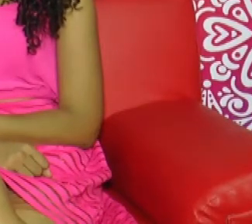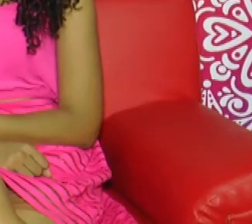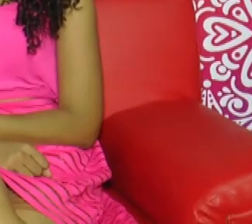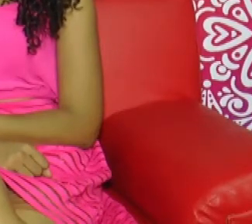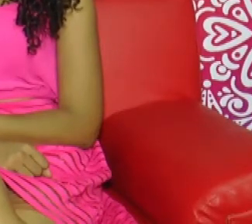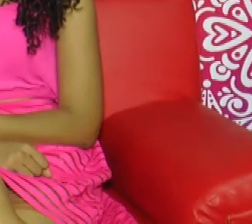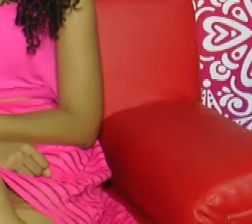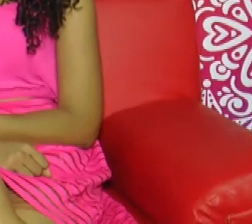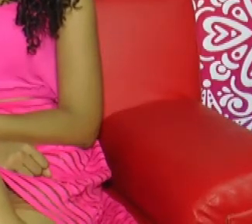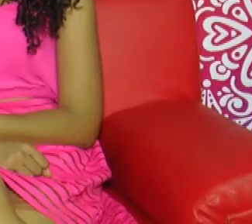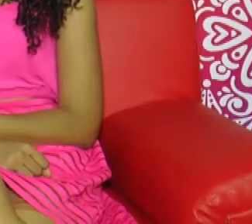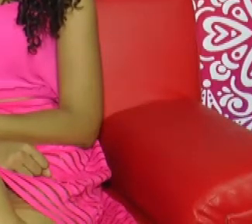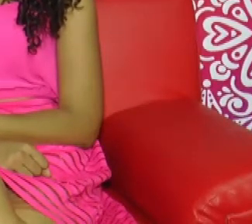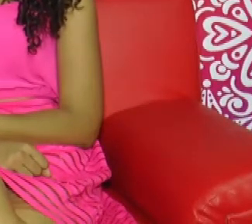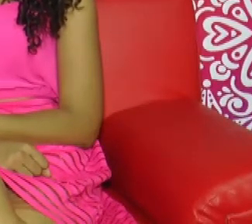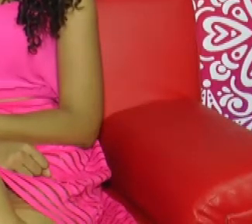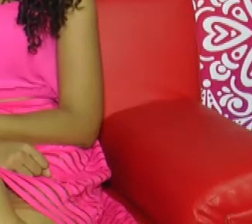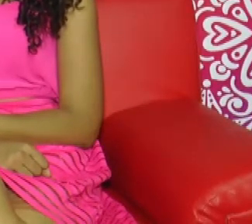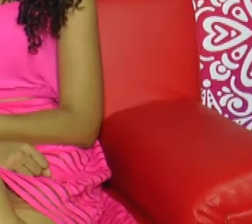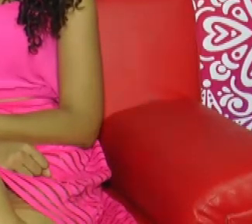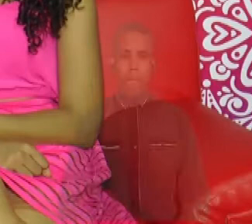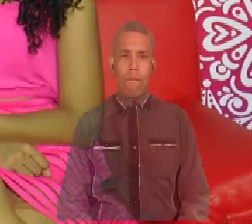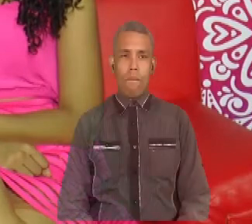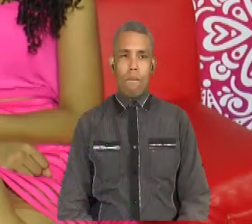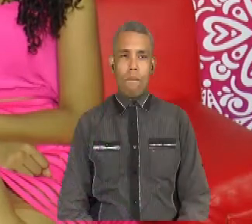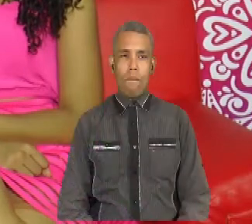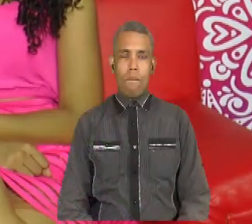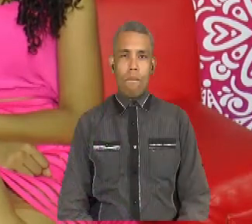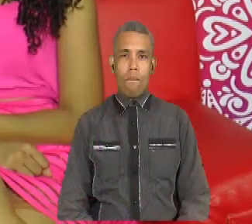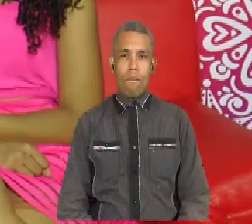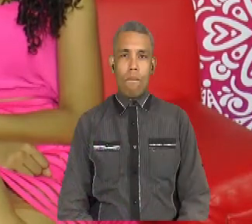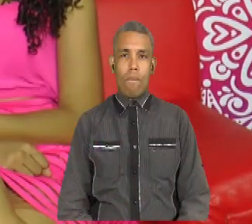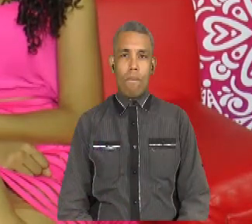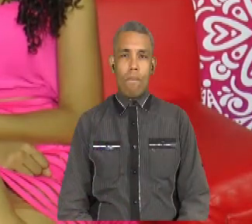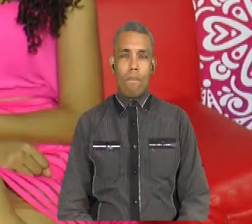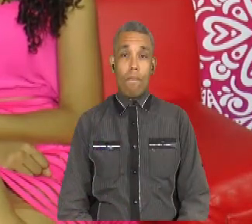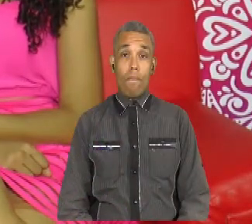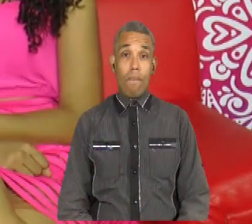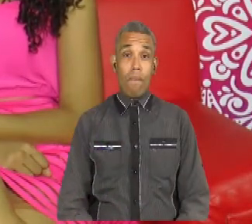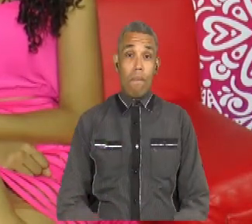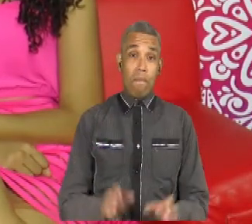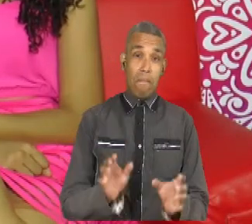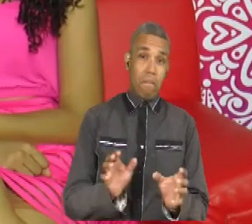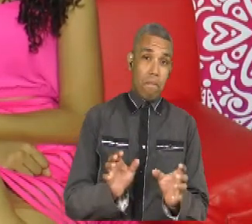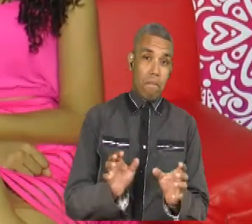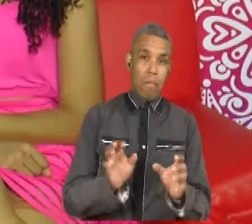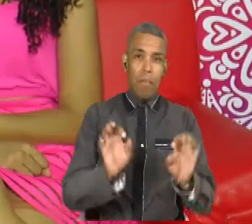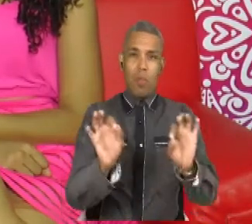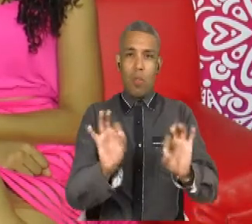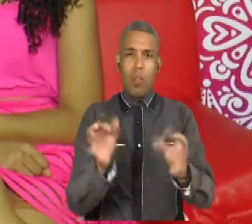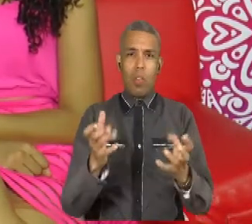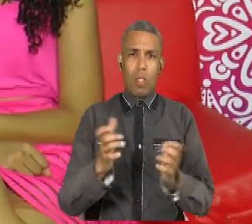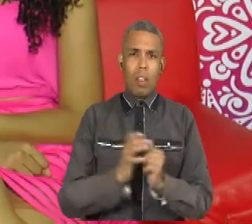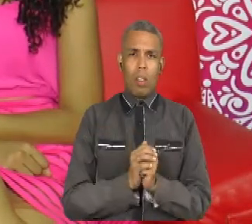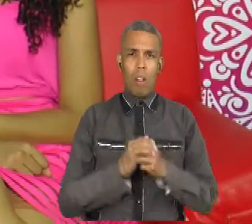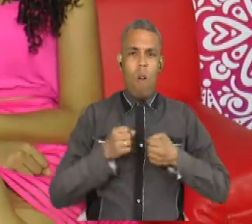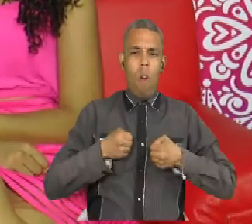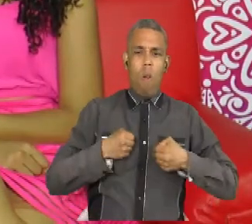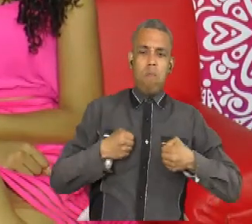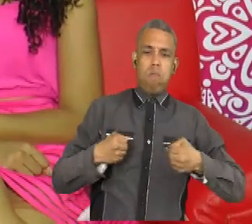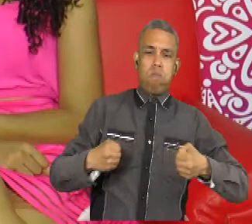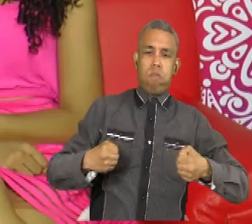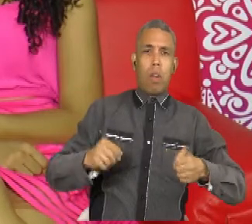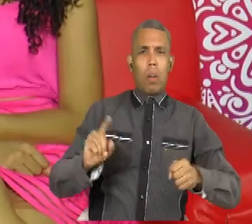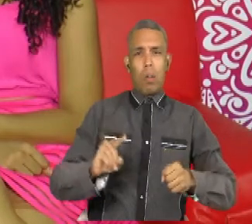así cachetoncitas, cariredondas y que quieren poner su cara como un poco más perfiladita, más delgadita, y en estos momentos él